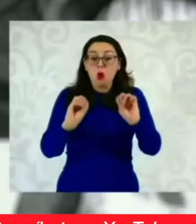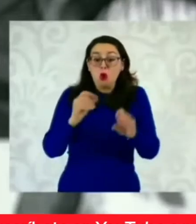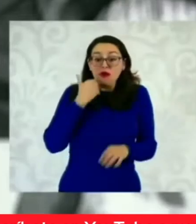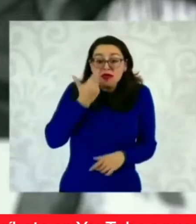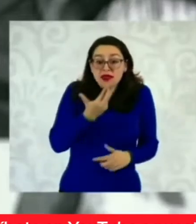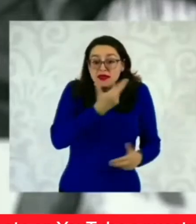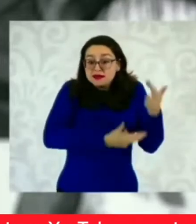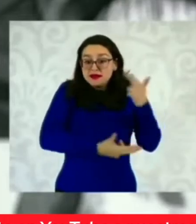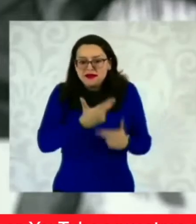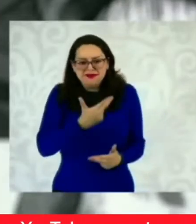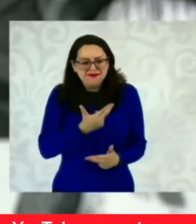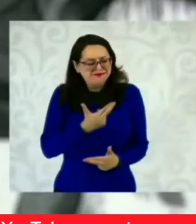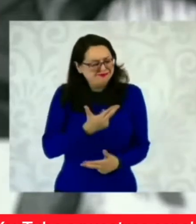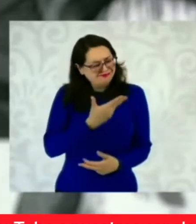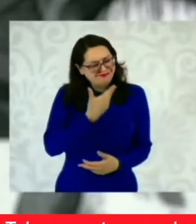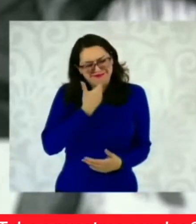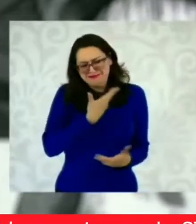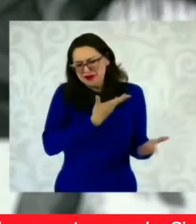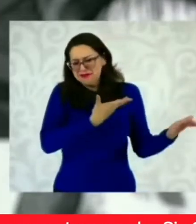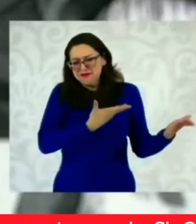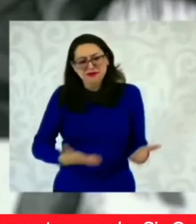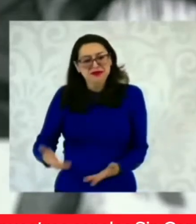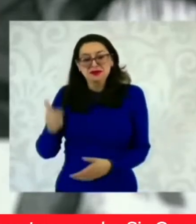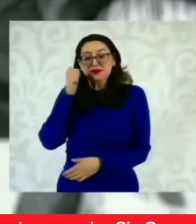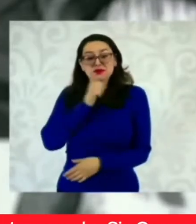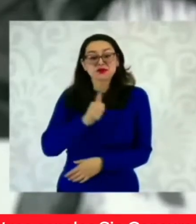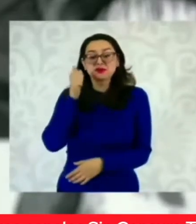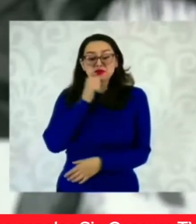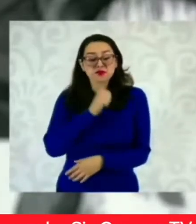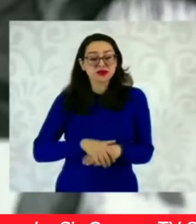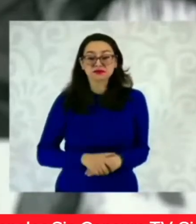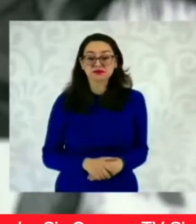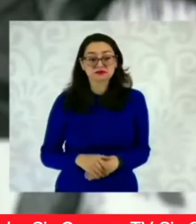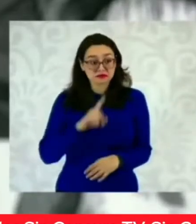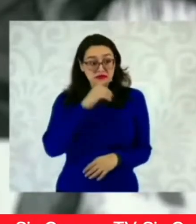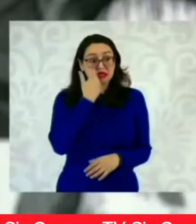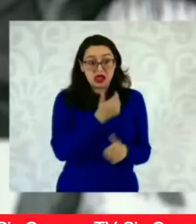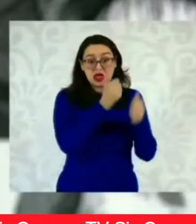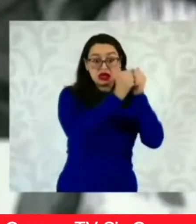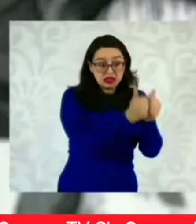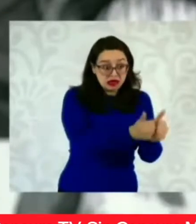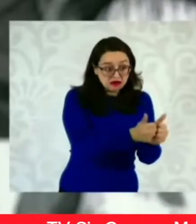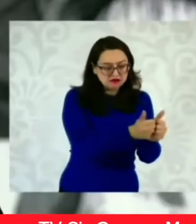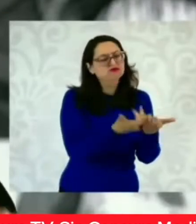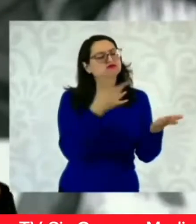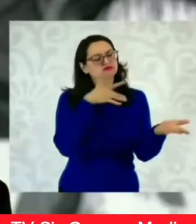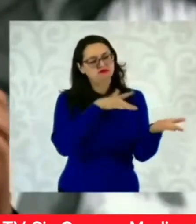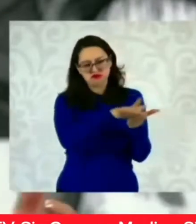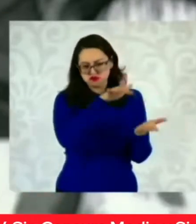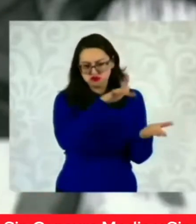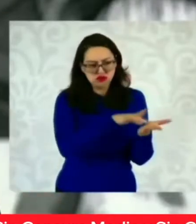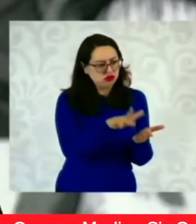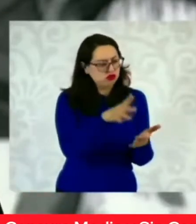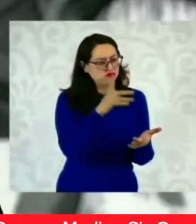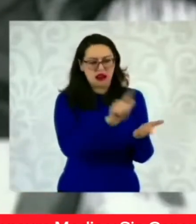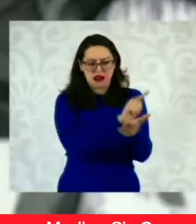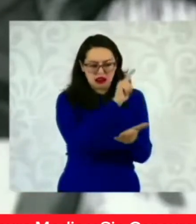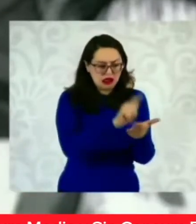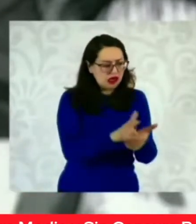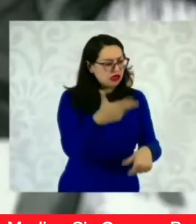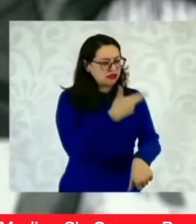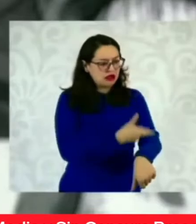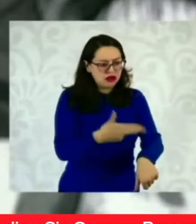bien recibidos siempre. Y allá los apoyamos con todo, desde el tema de la ciudadanía hasta otros